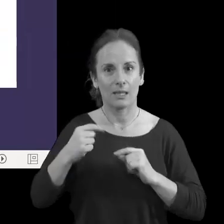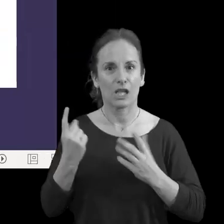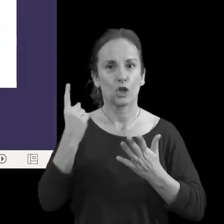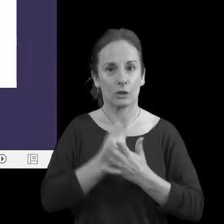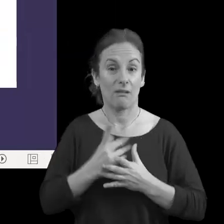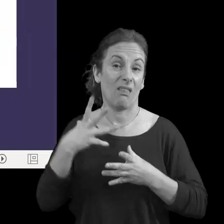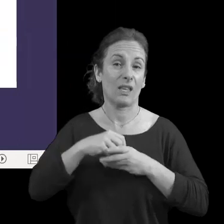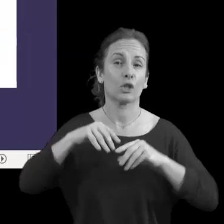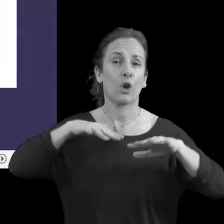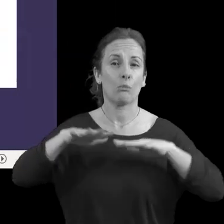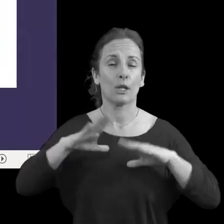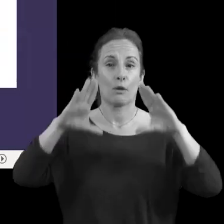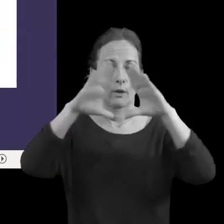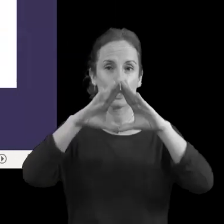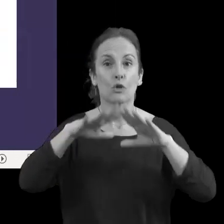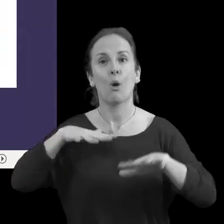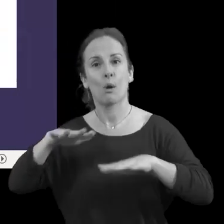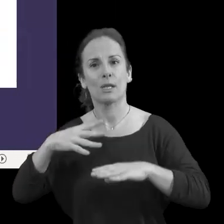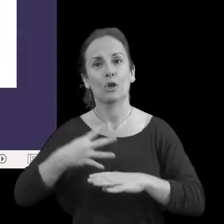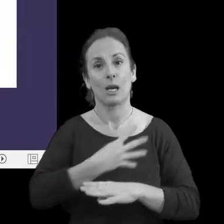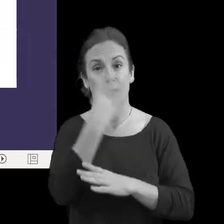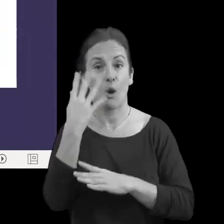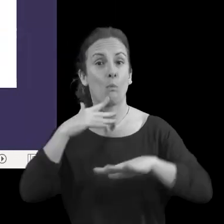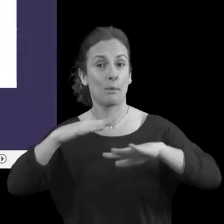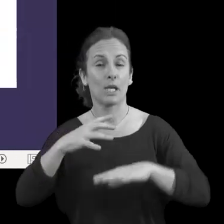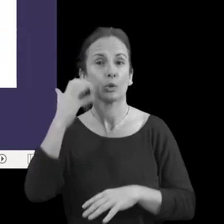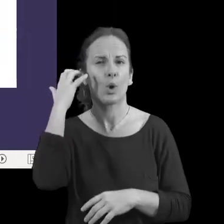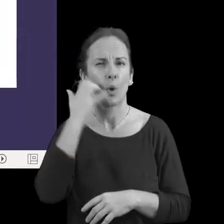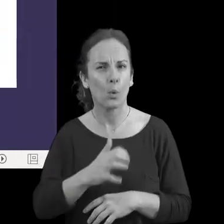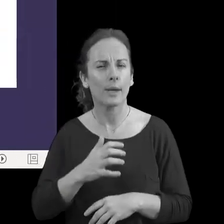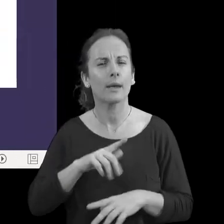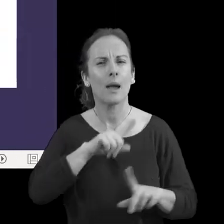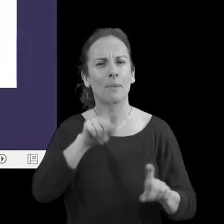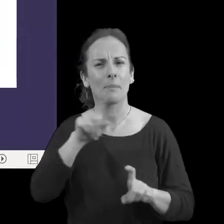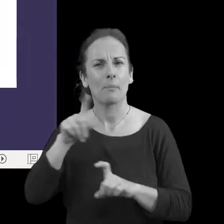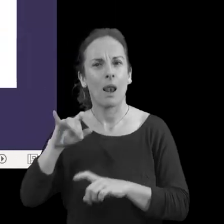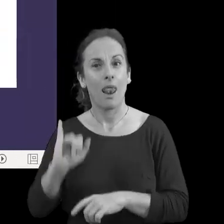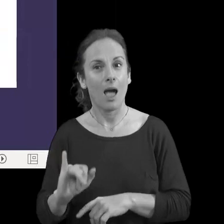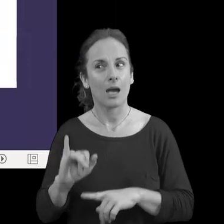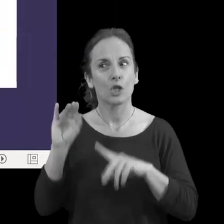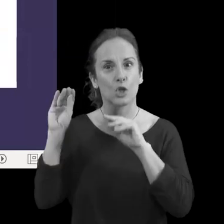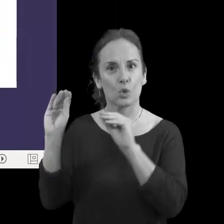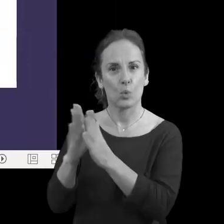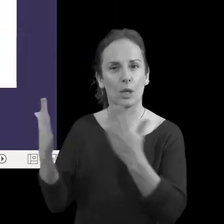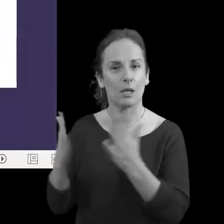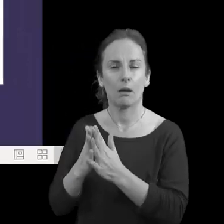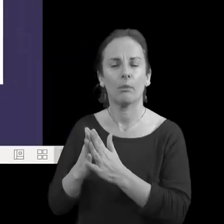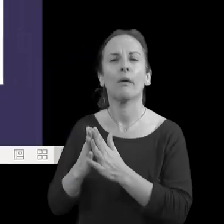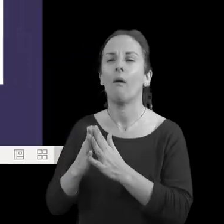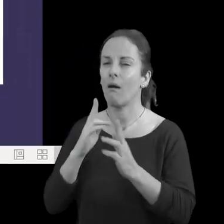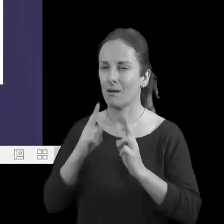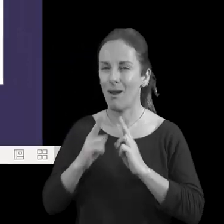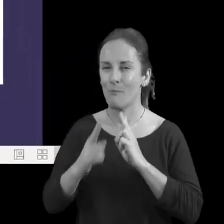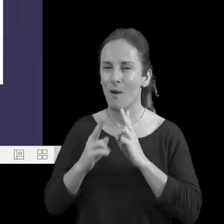los feminismos, en el movimiento LGTBI, queer, etcétera, creo que el trabajo de Wittig es muy, muy valioso, ¿no? Wittig decía en este libro,